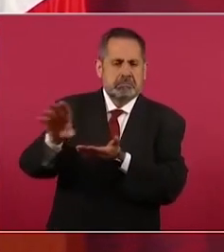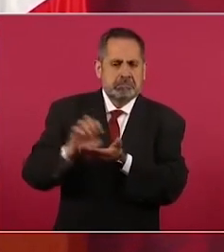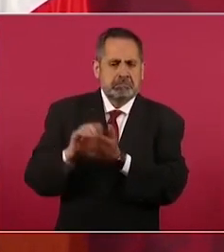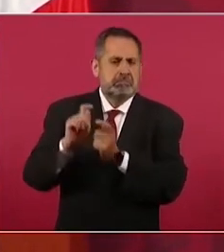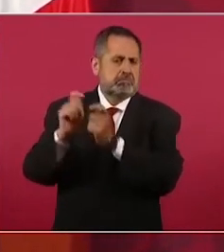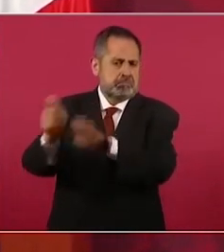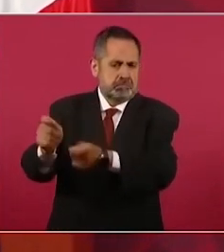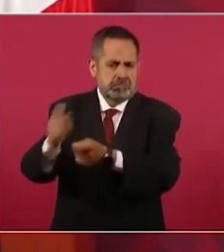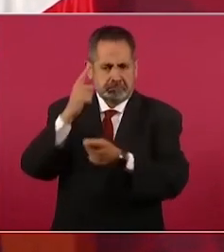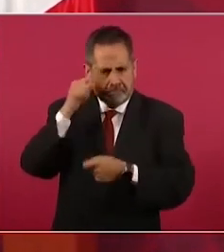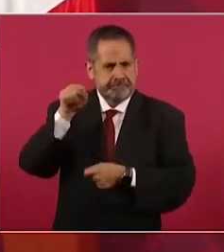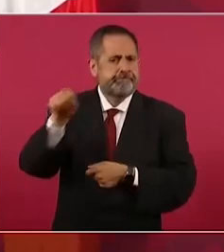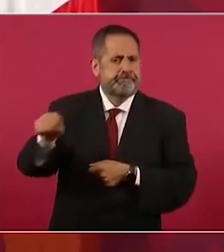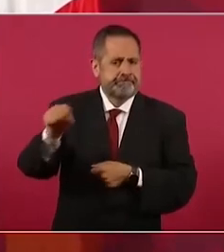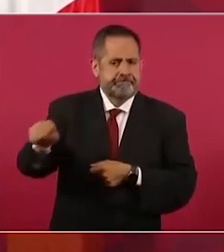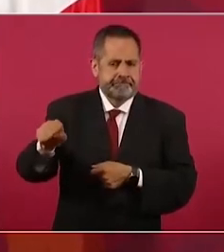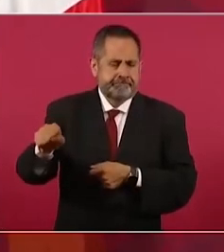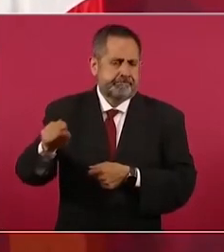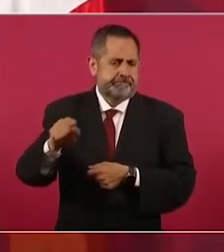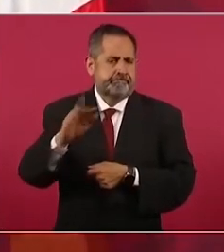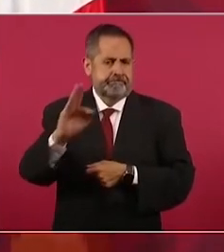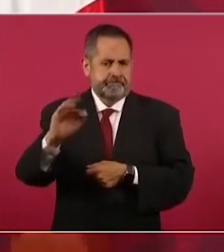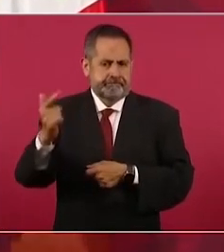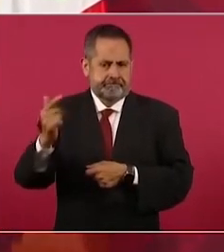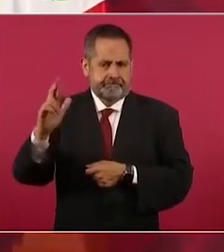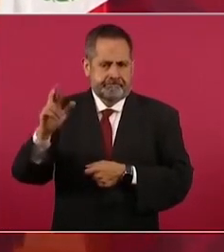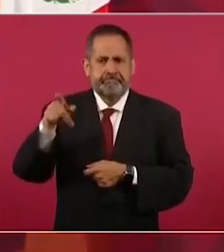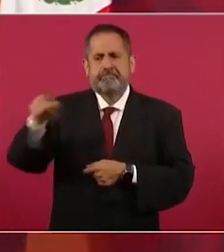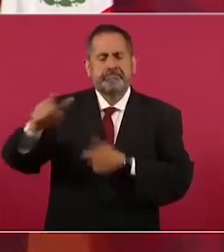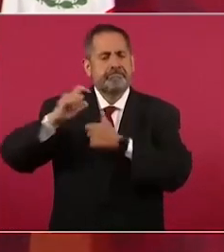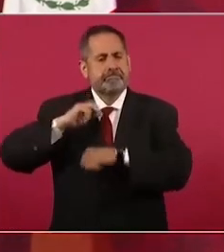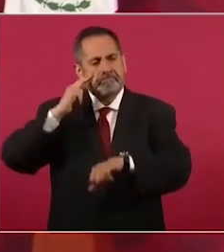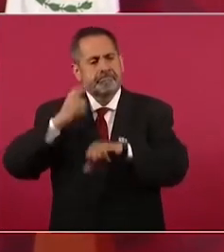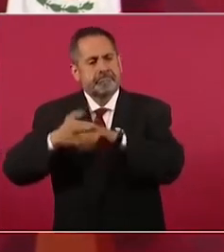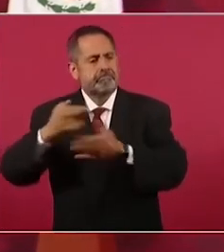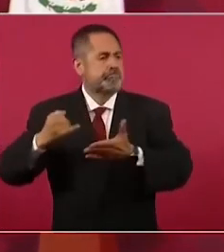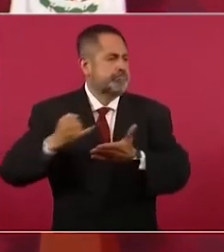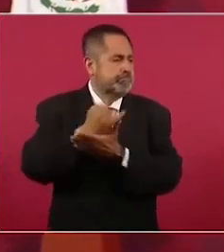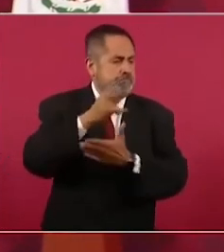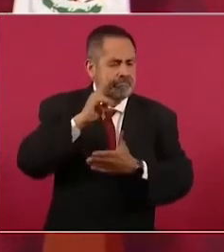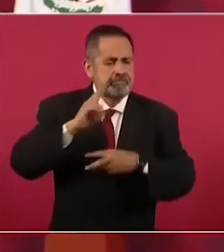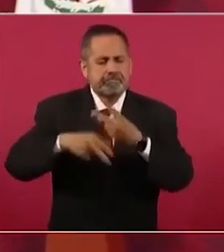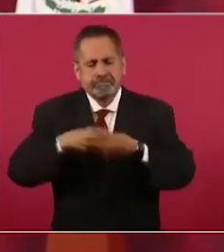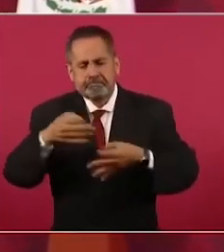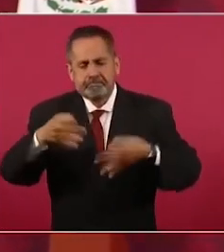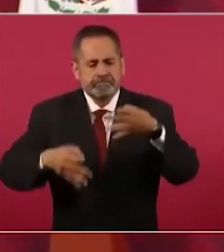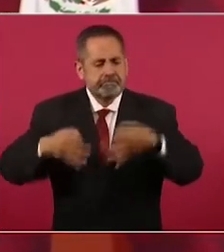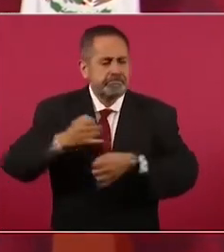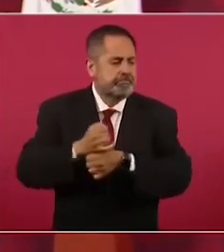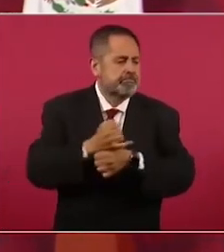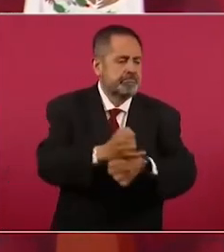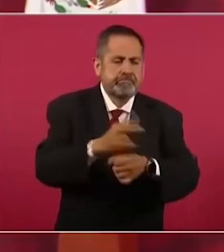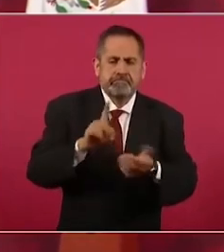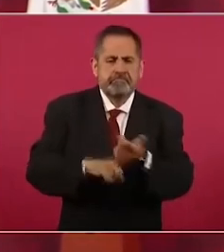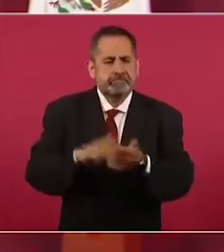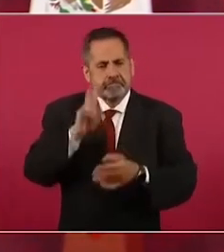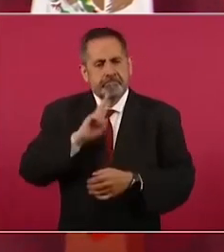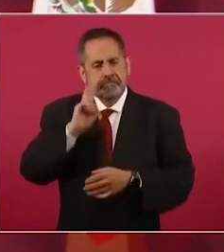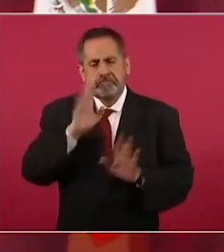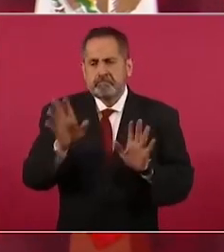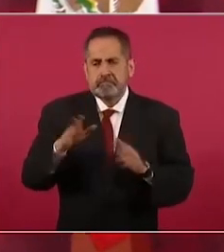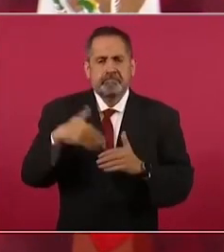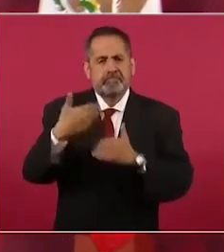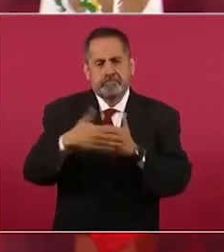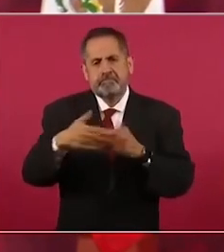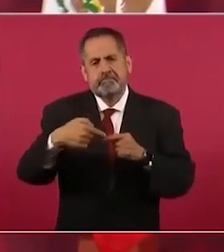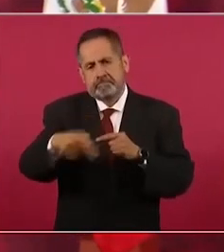a esta institución que es autónoma y que es la encargada de hacer las investigaciones para los